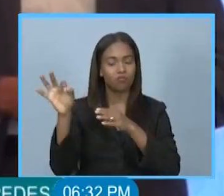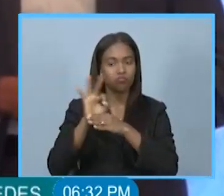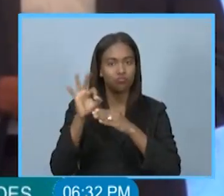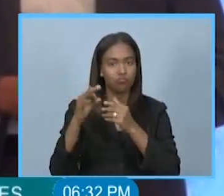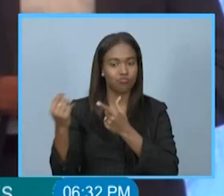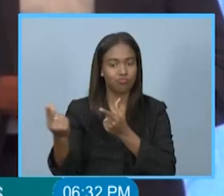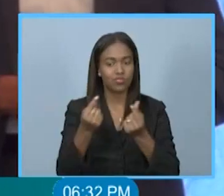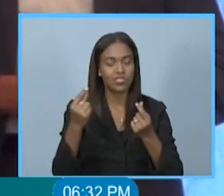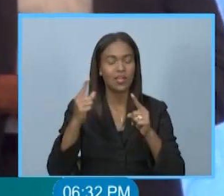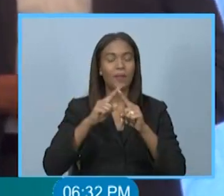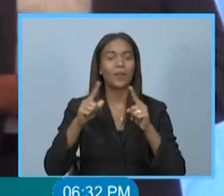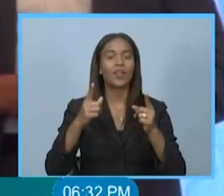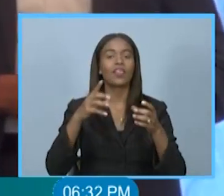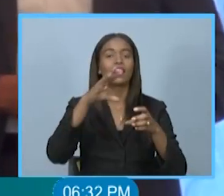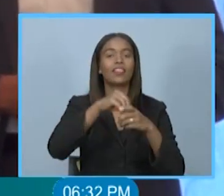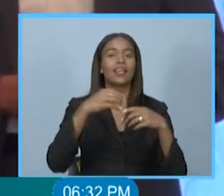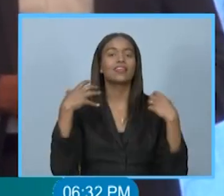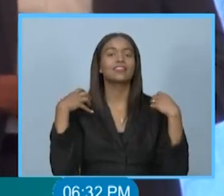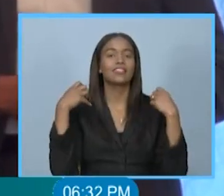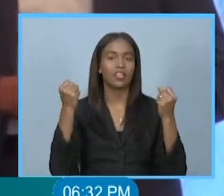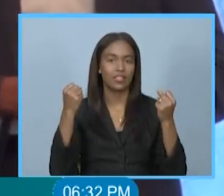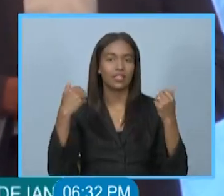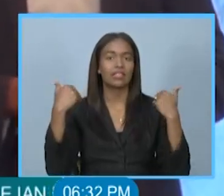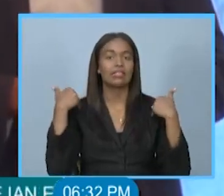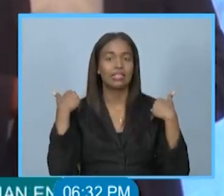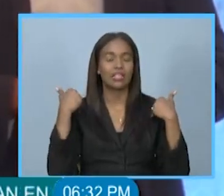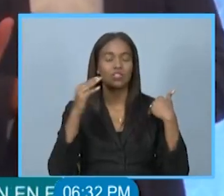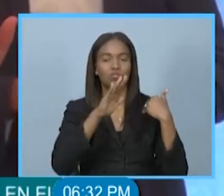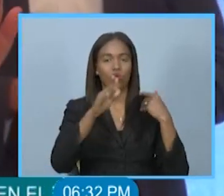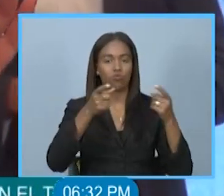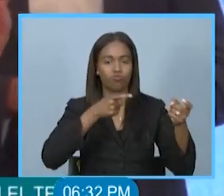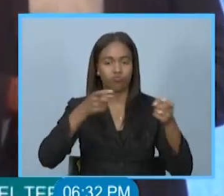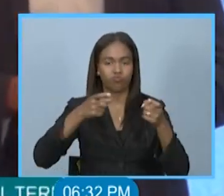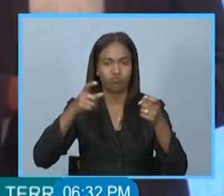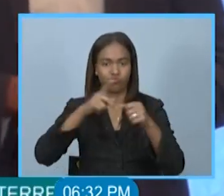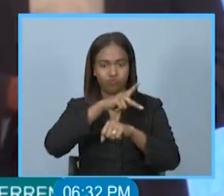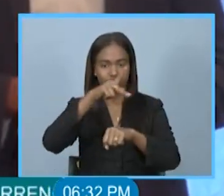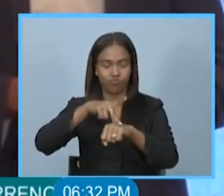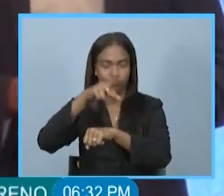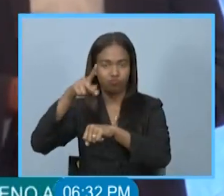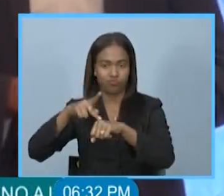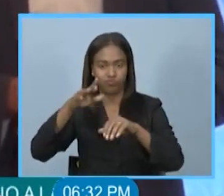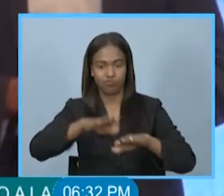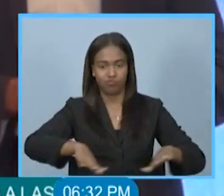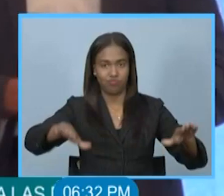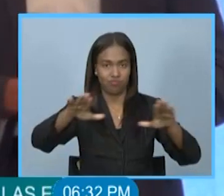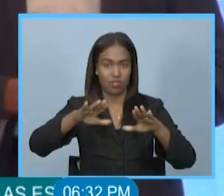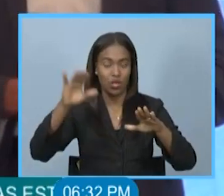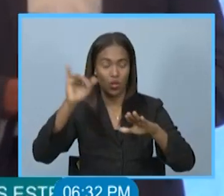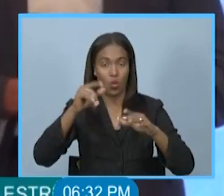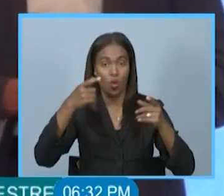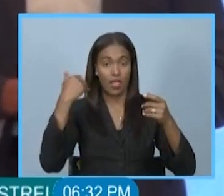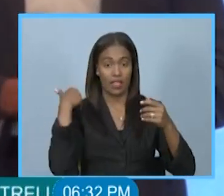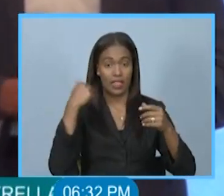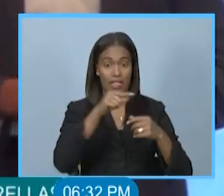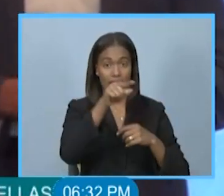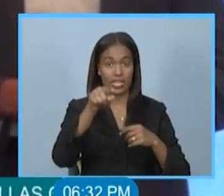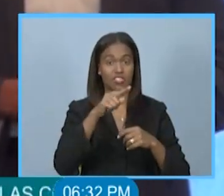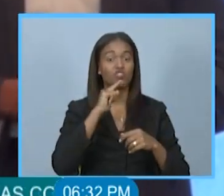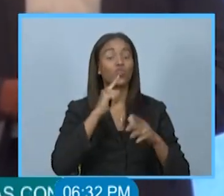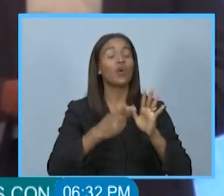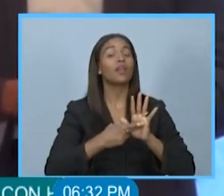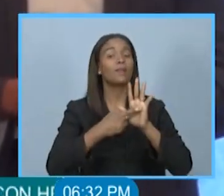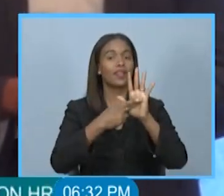pero en salud que tienen las gobernadoras a nivel nacional y la gobernadora son las